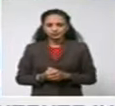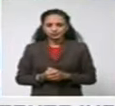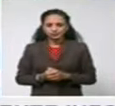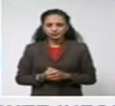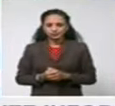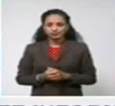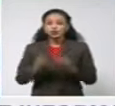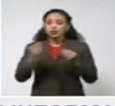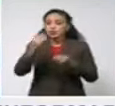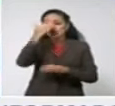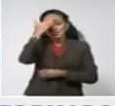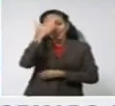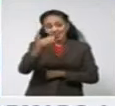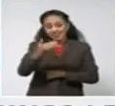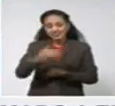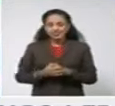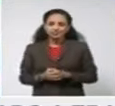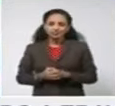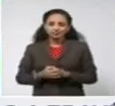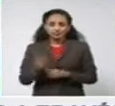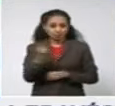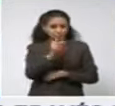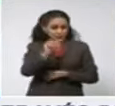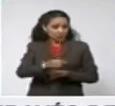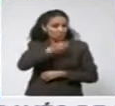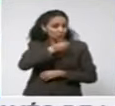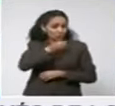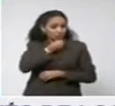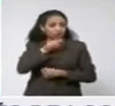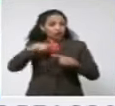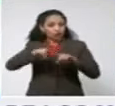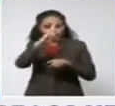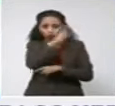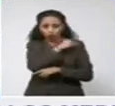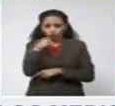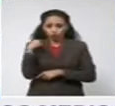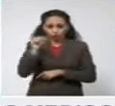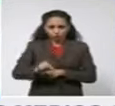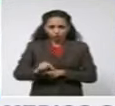Muchísimas gracias, Héctor, a ti y al doctor Durán por todas estas precisiones que en cada jornada